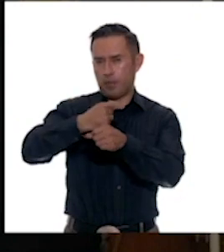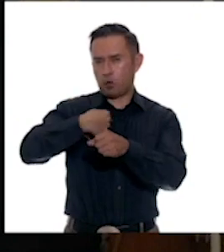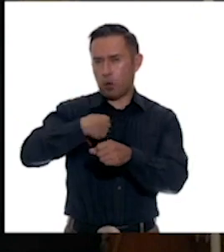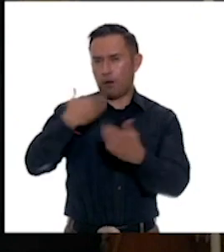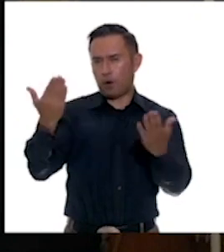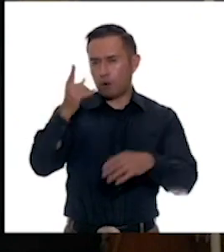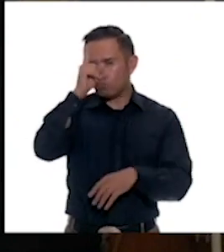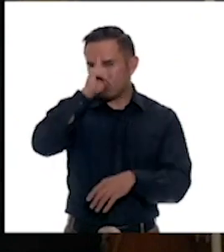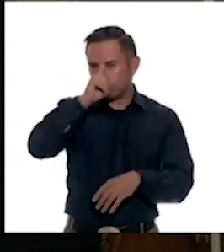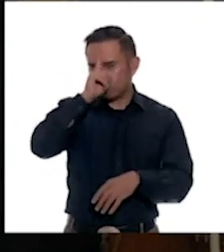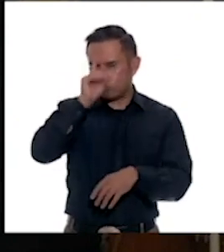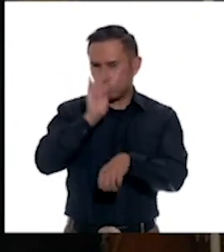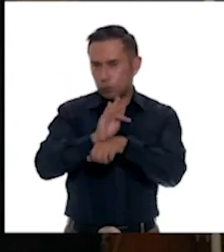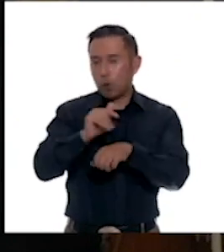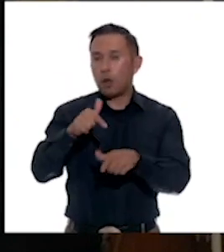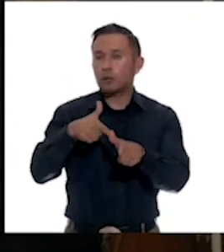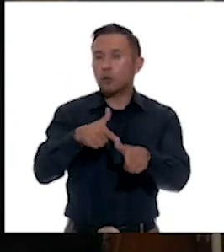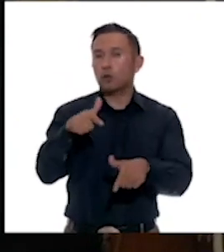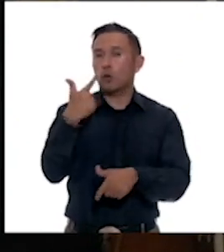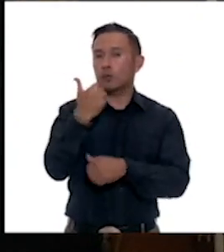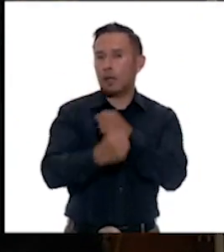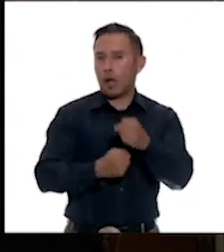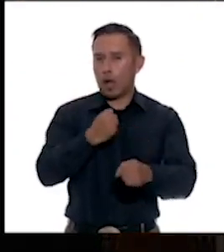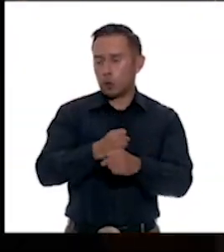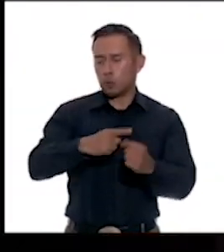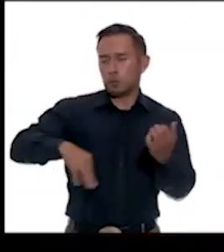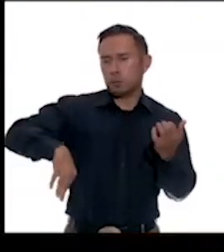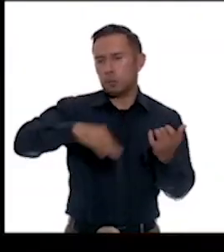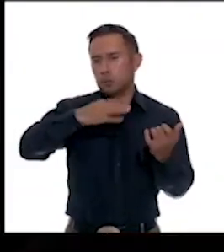años tocando el instrumento y 5 años dando clases.